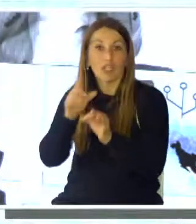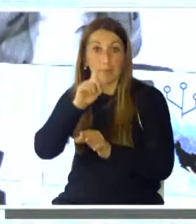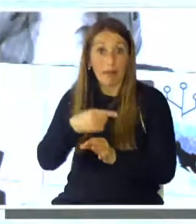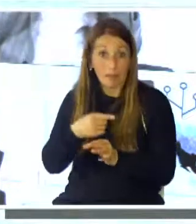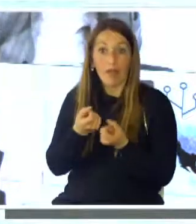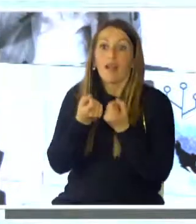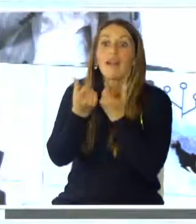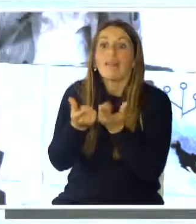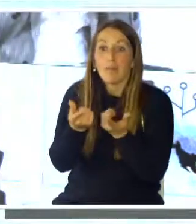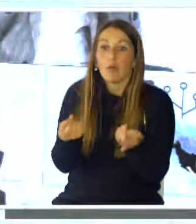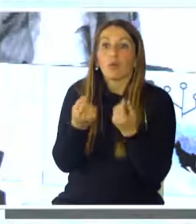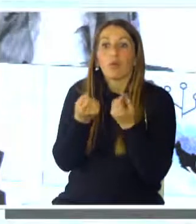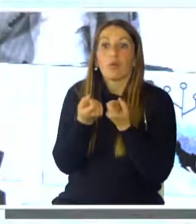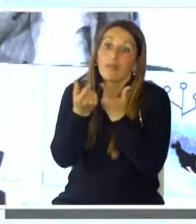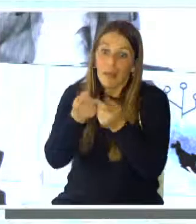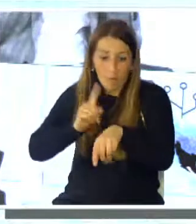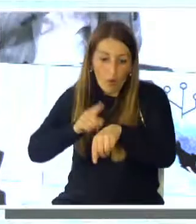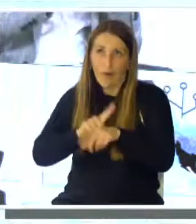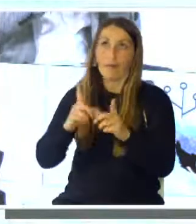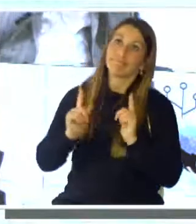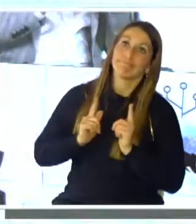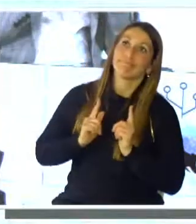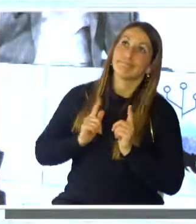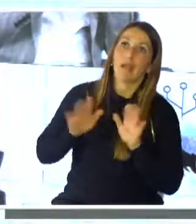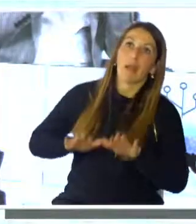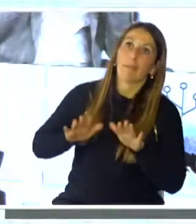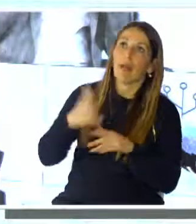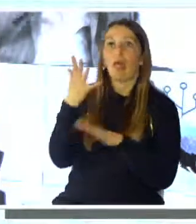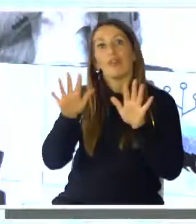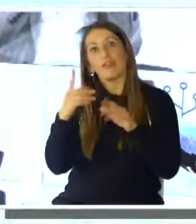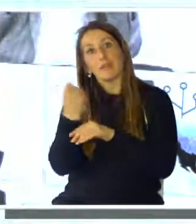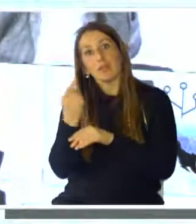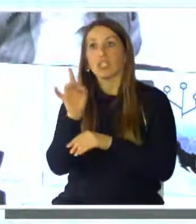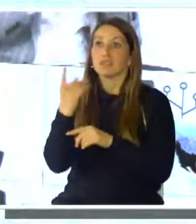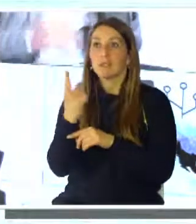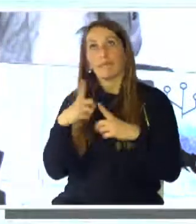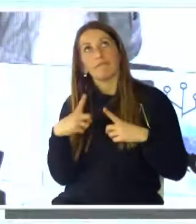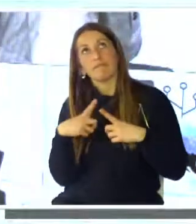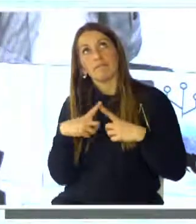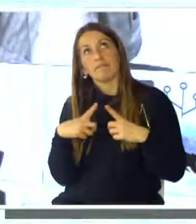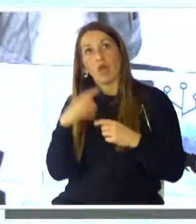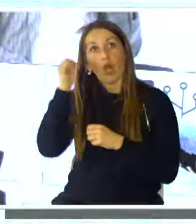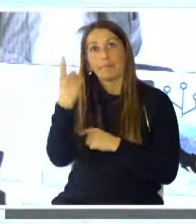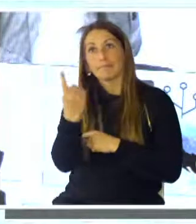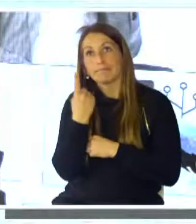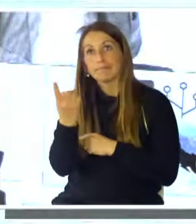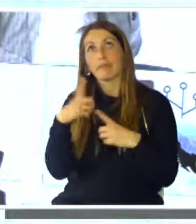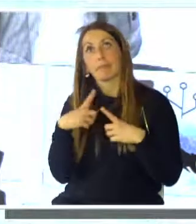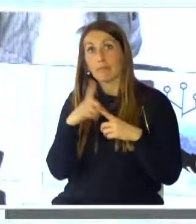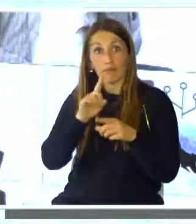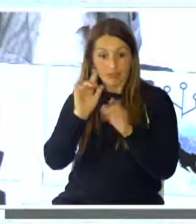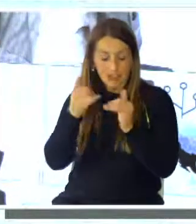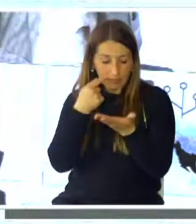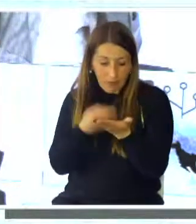horas de vida a la persona ahora que no tiene esperar una parada 10 minutos 15 minutos que venga el próximo el próximo colectivo